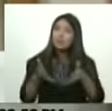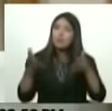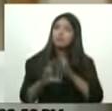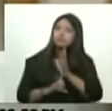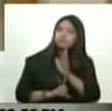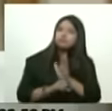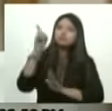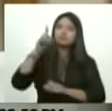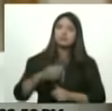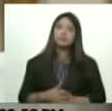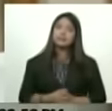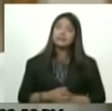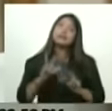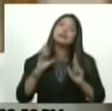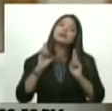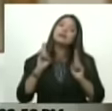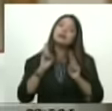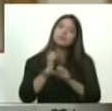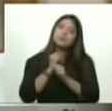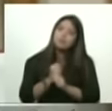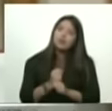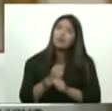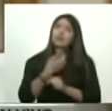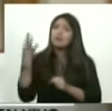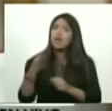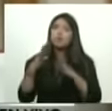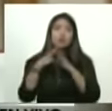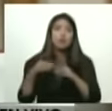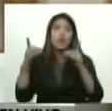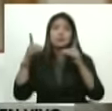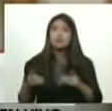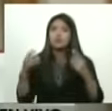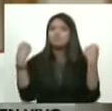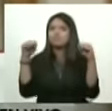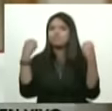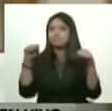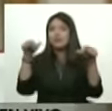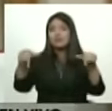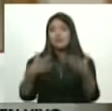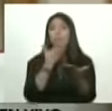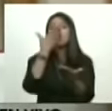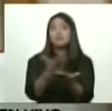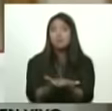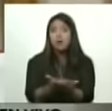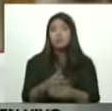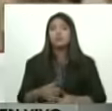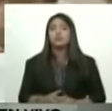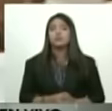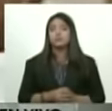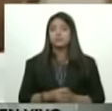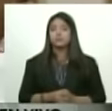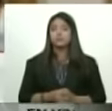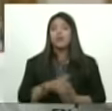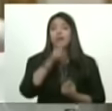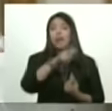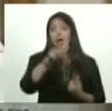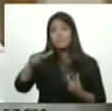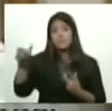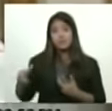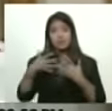al desarrollo. Y bueno, espero que sean aplicadas todas las medidas y las irregularidades que aquí planteamos los empresarios, los representantes